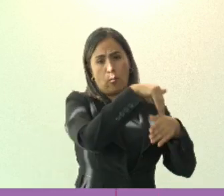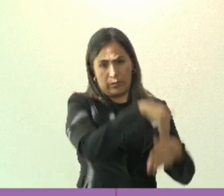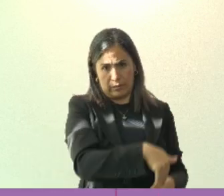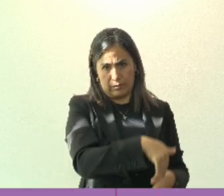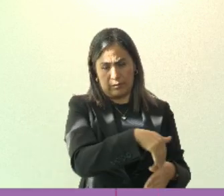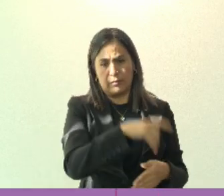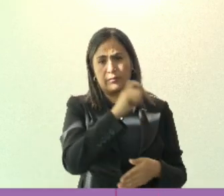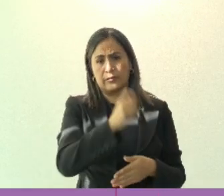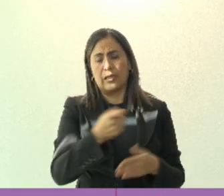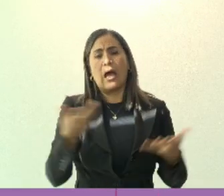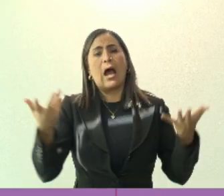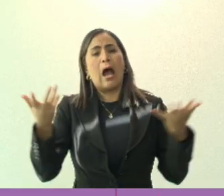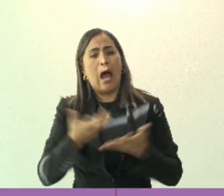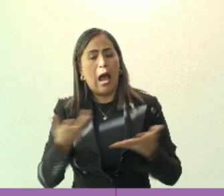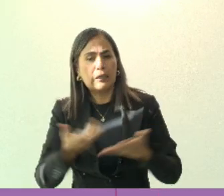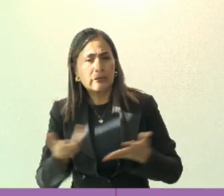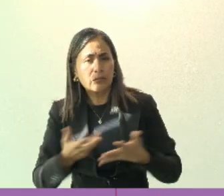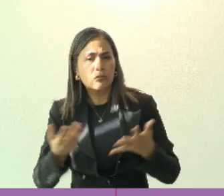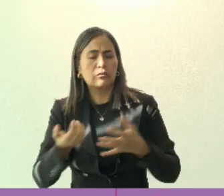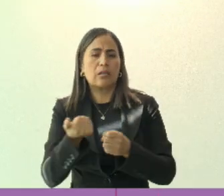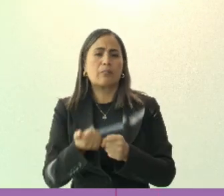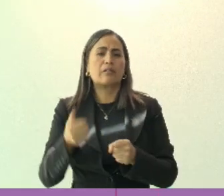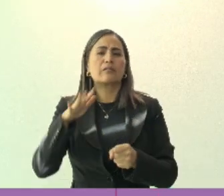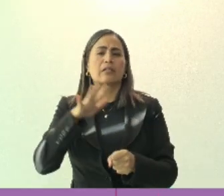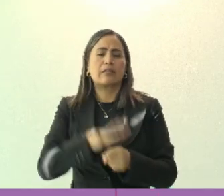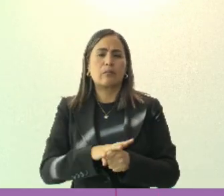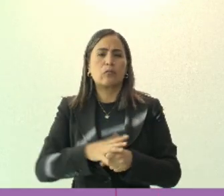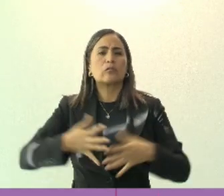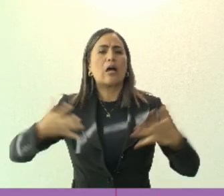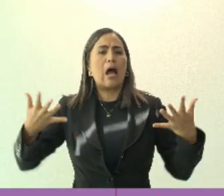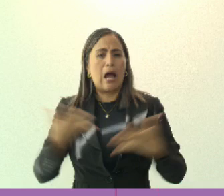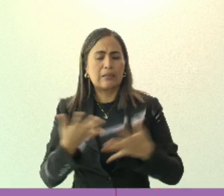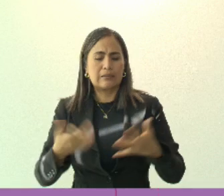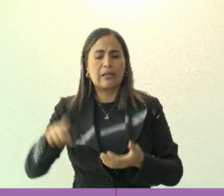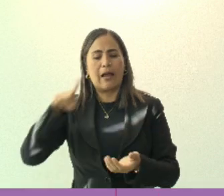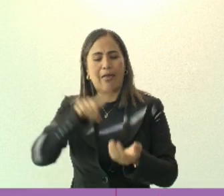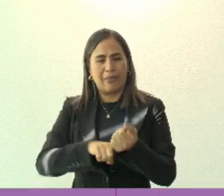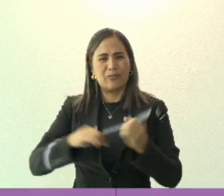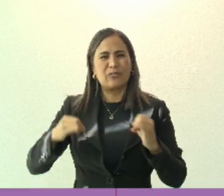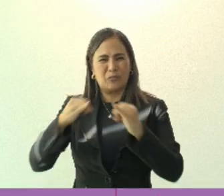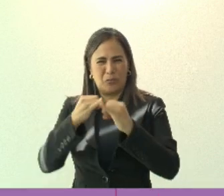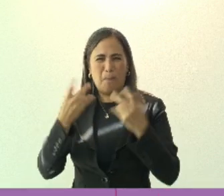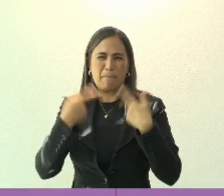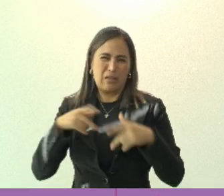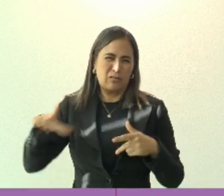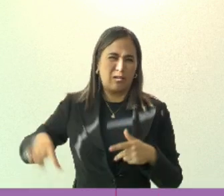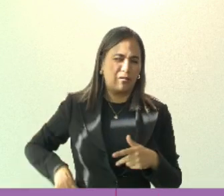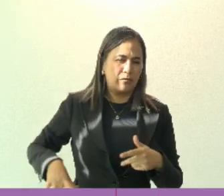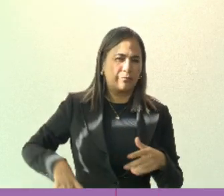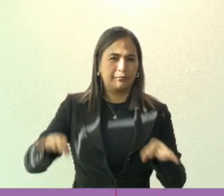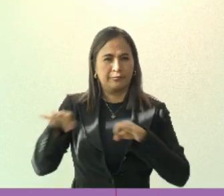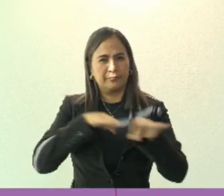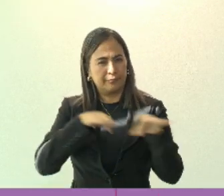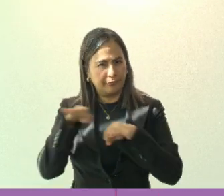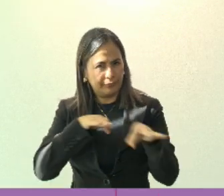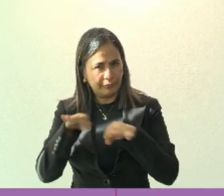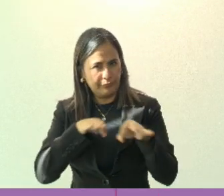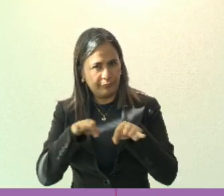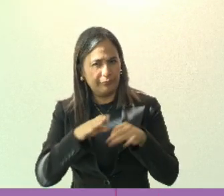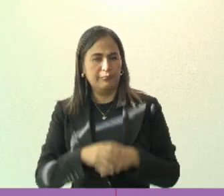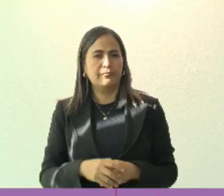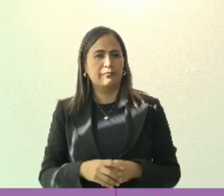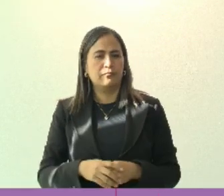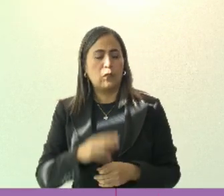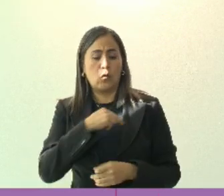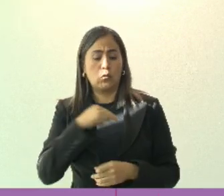ver con los actos administrativos que desarrollamos los funcionarios públicos. No solamente es lo que